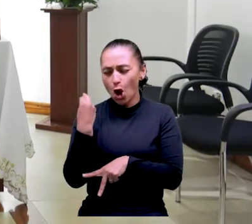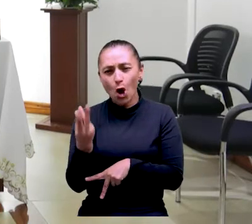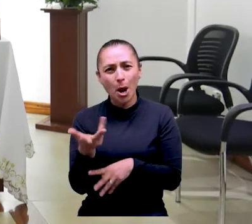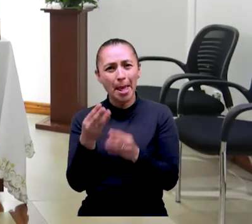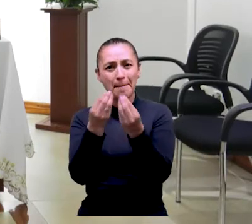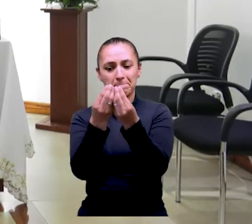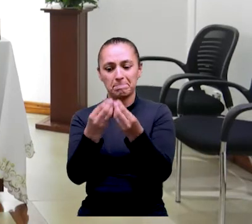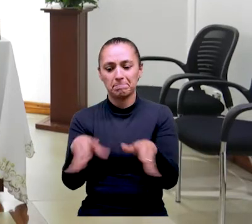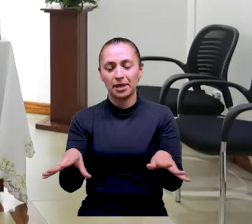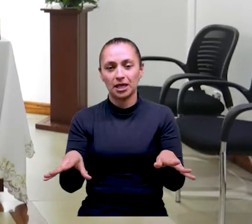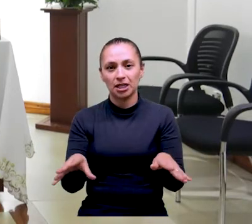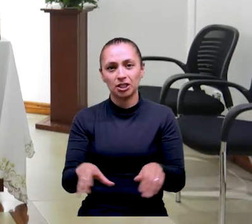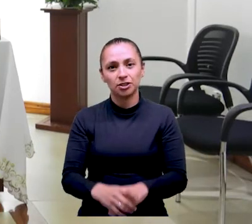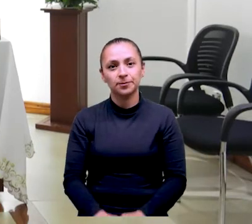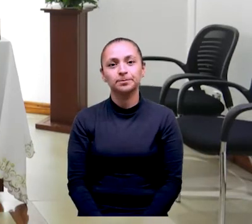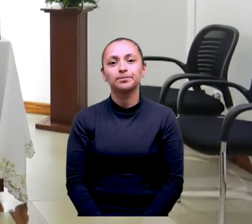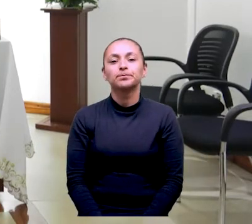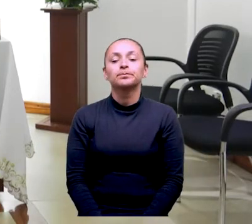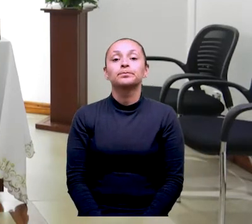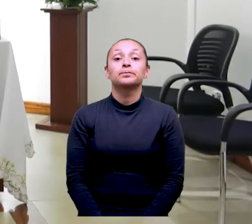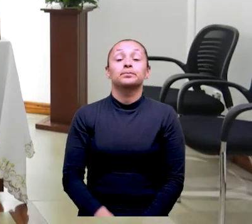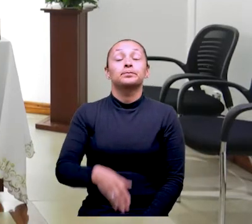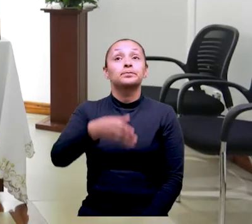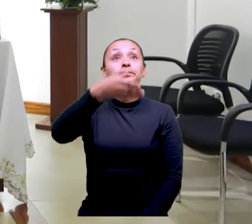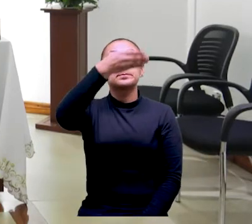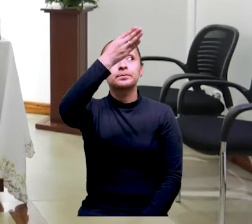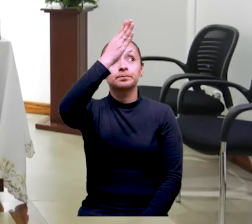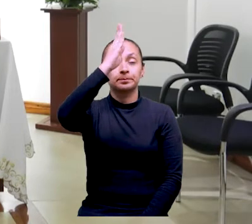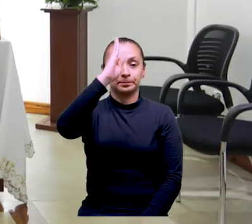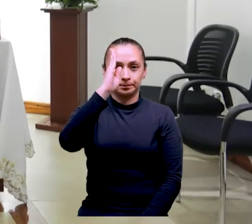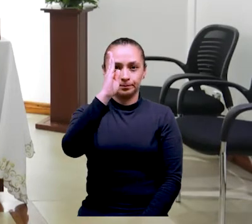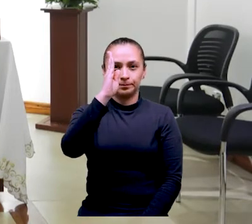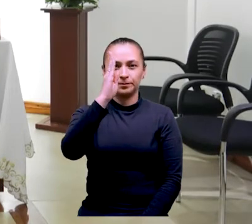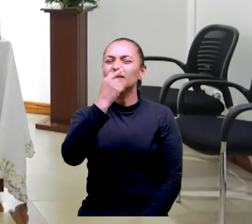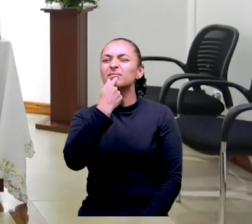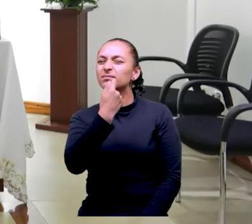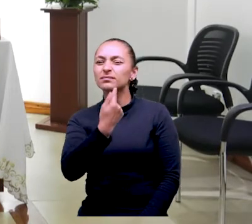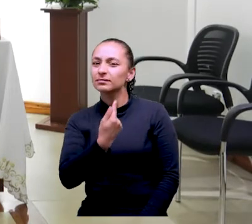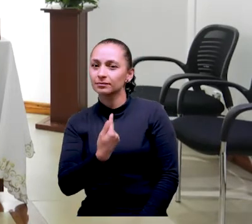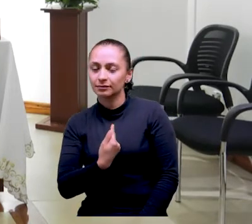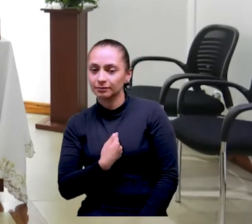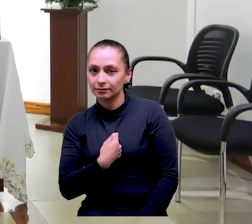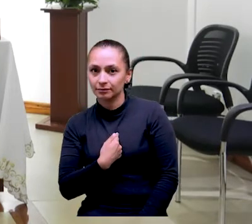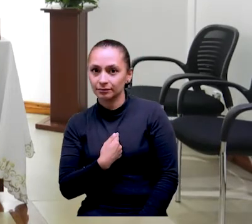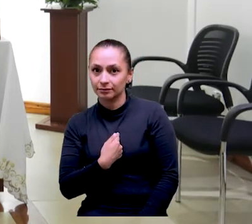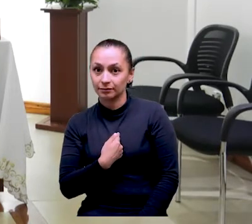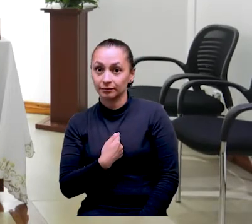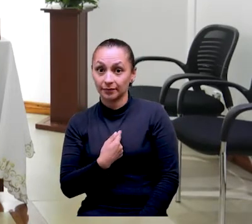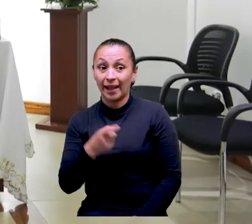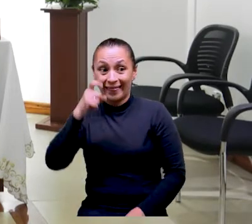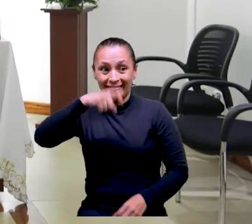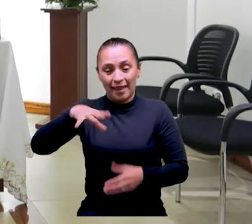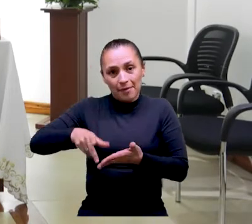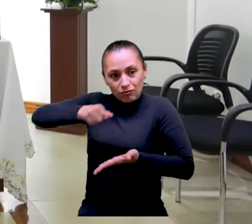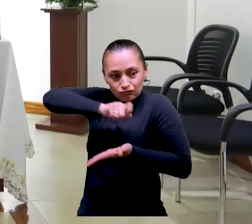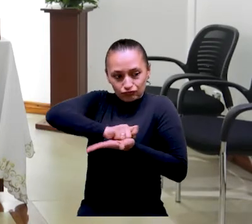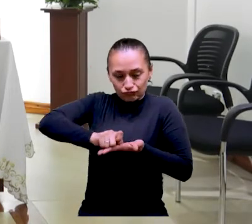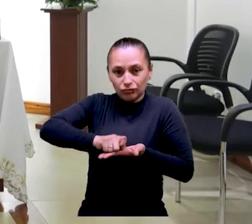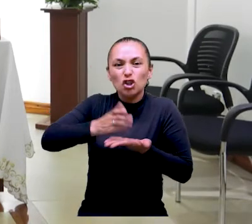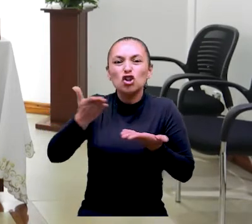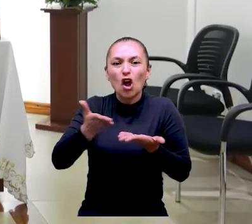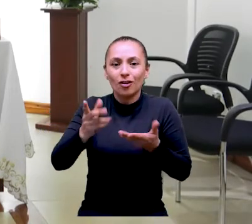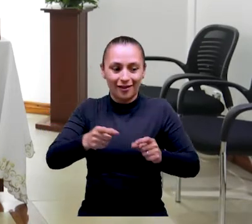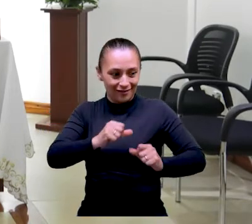respeto y la falta de muchos varones sociales se han perdido el señor nos dice algo